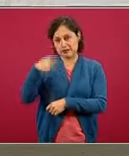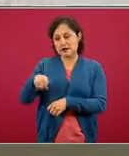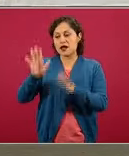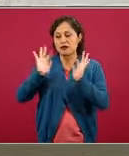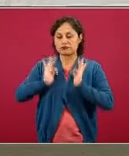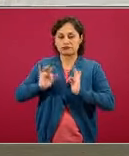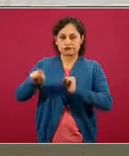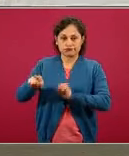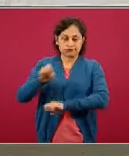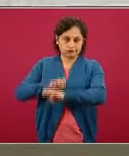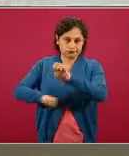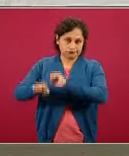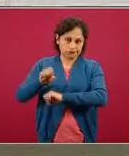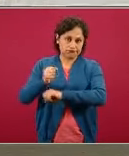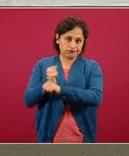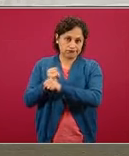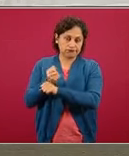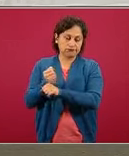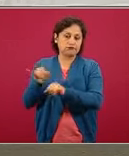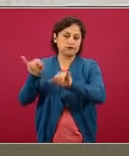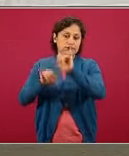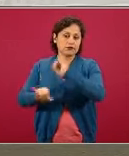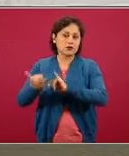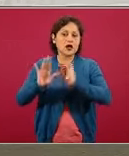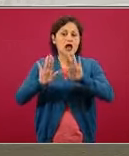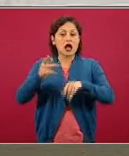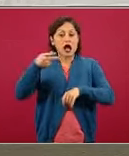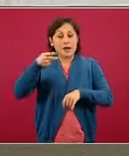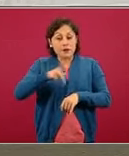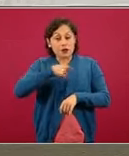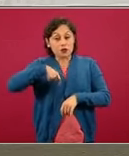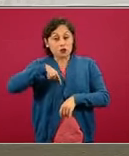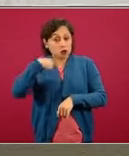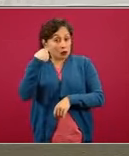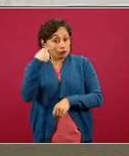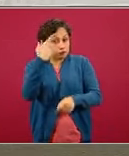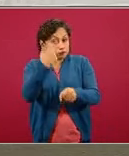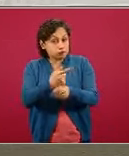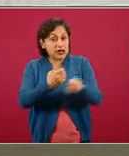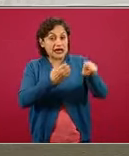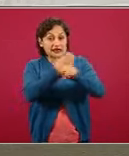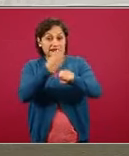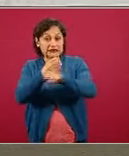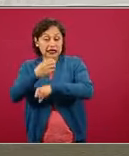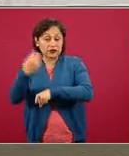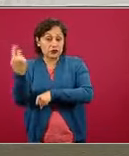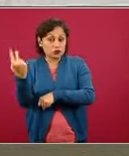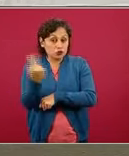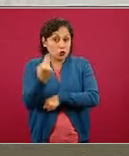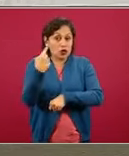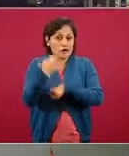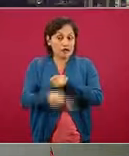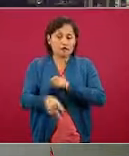estaría relacionado con estados que estuvieran teniendo rebrotes o que estuvieran en semáforos de riesgo altos.